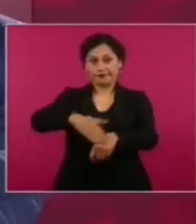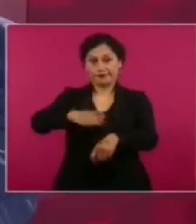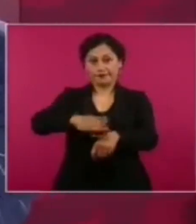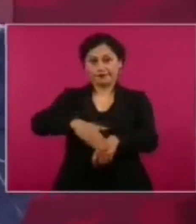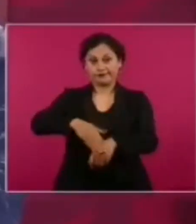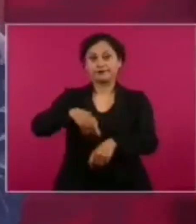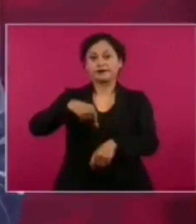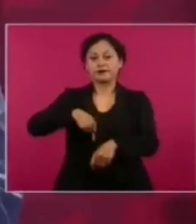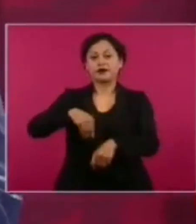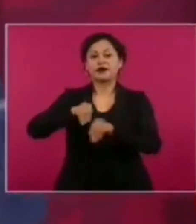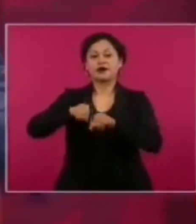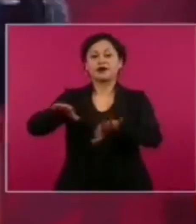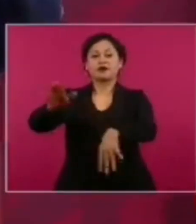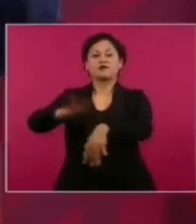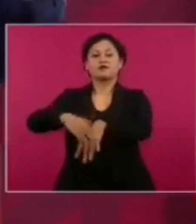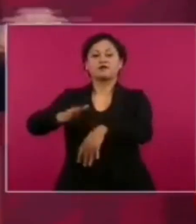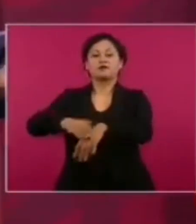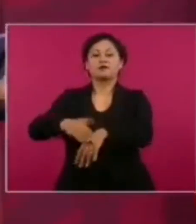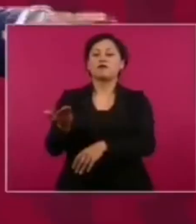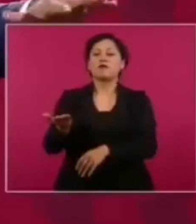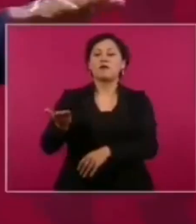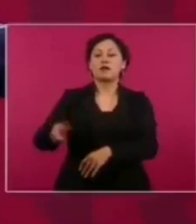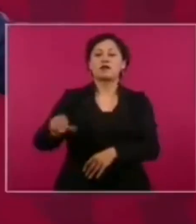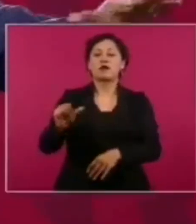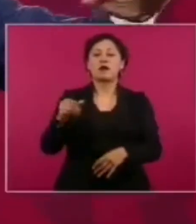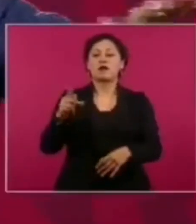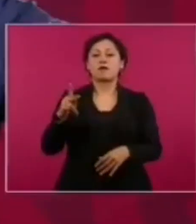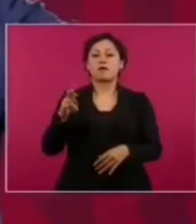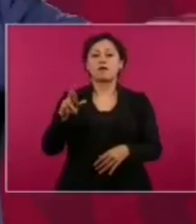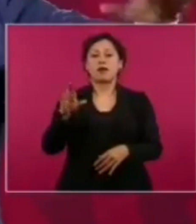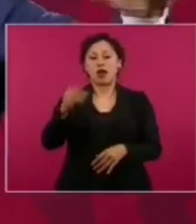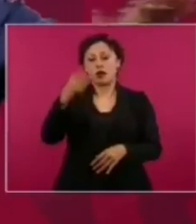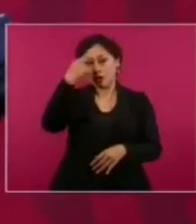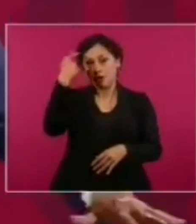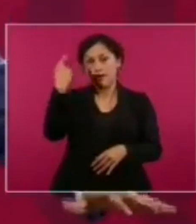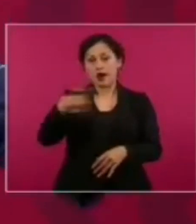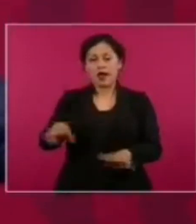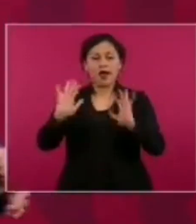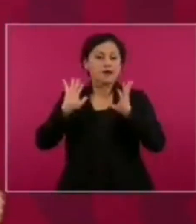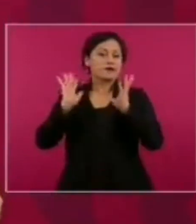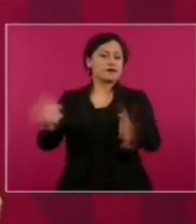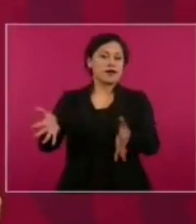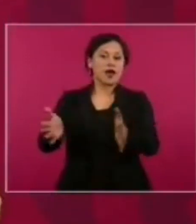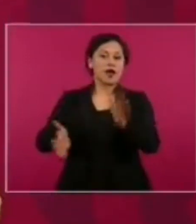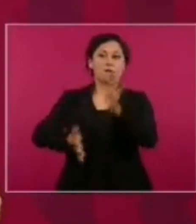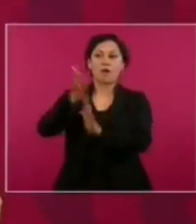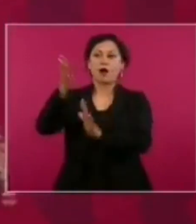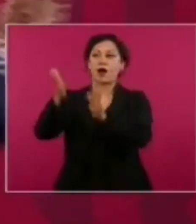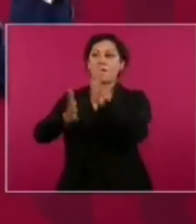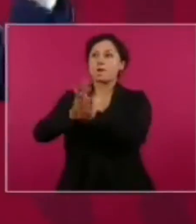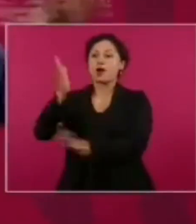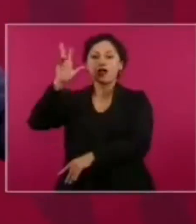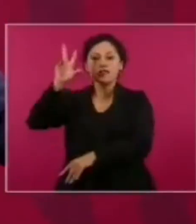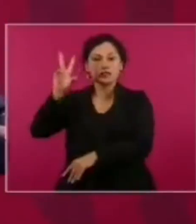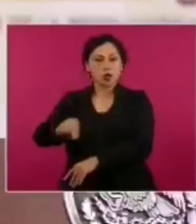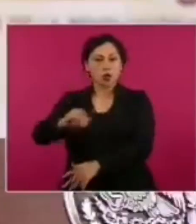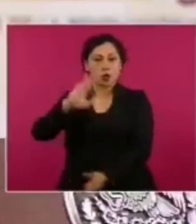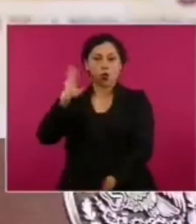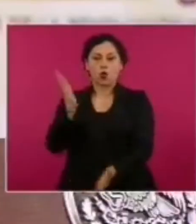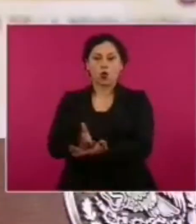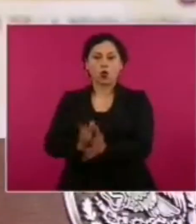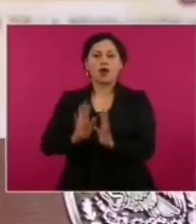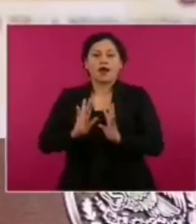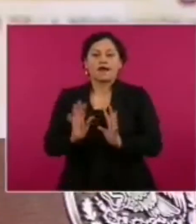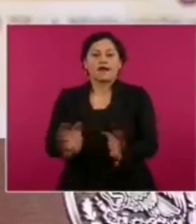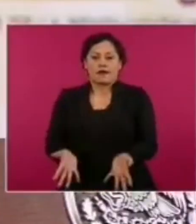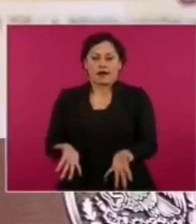promovemos un amparo para que ya no se siga construyendo nada y no se siga